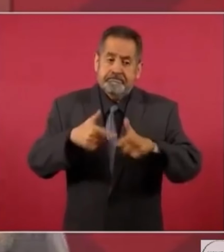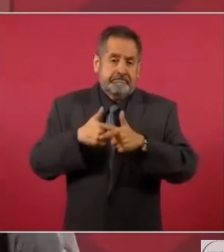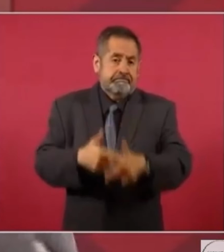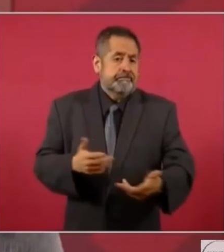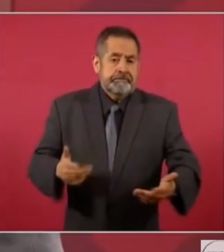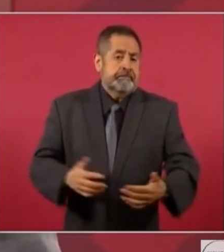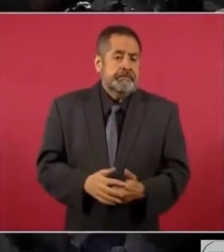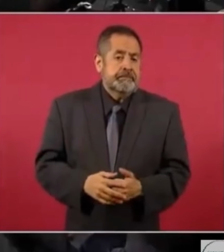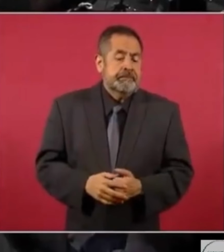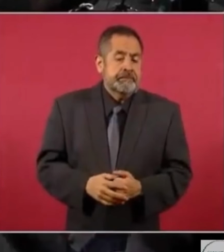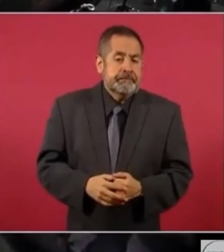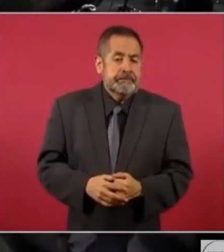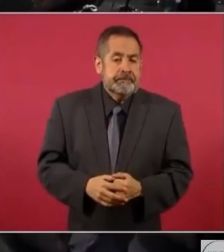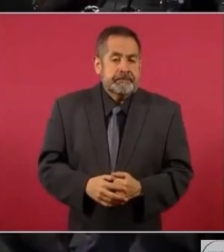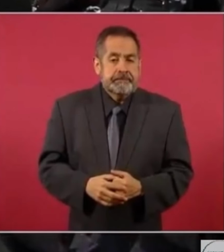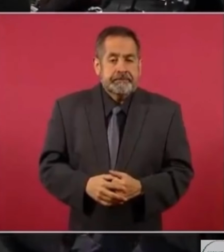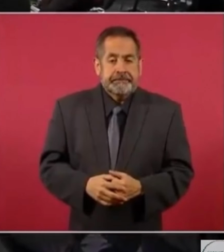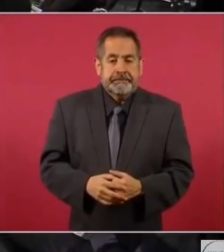porque